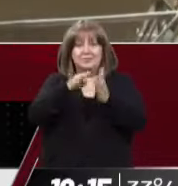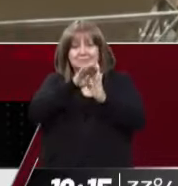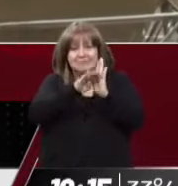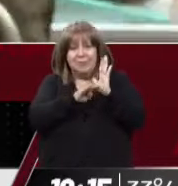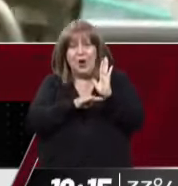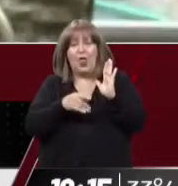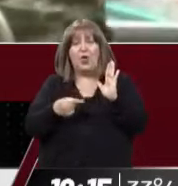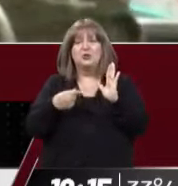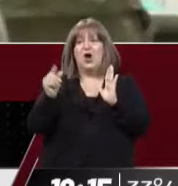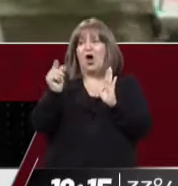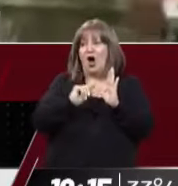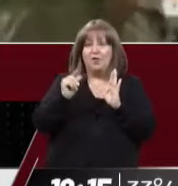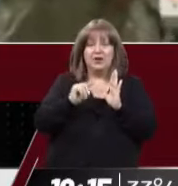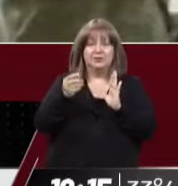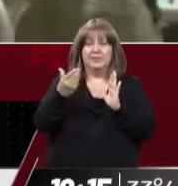queremos poner producto en oferta